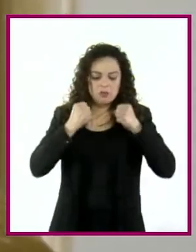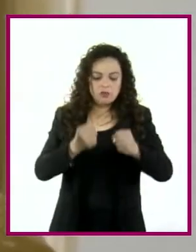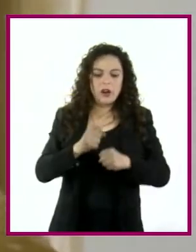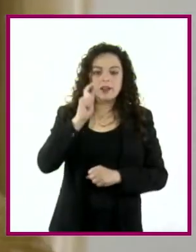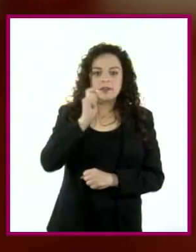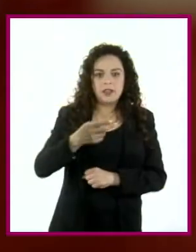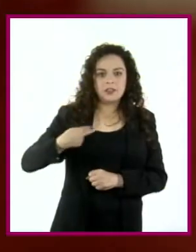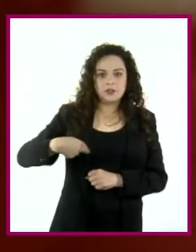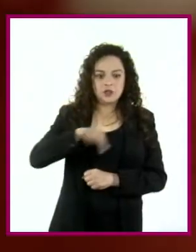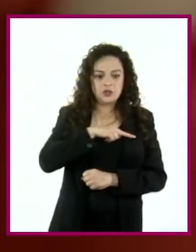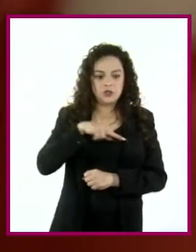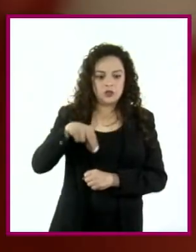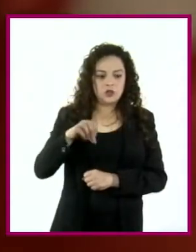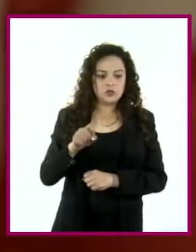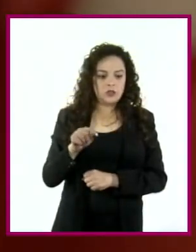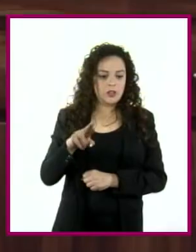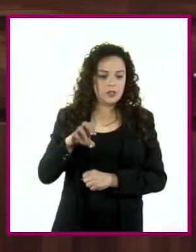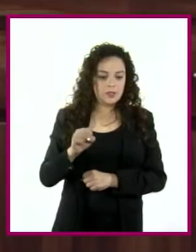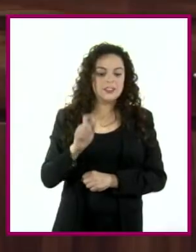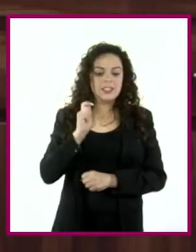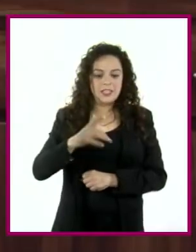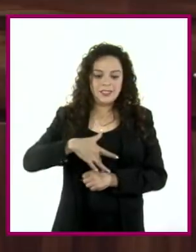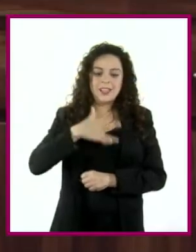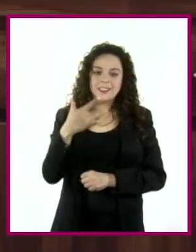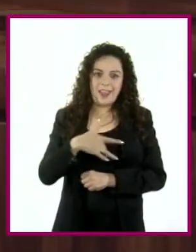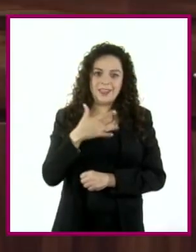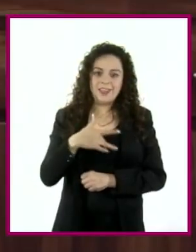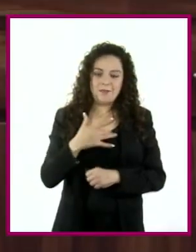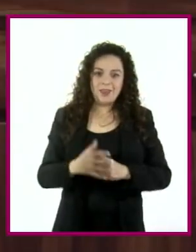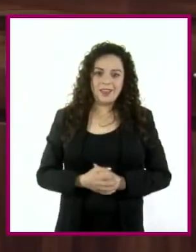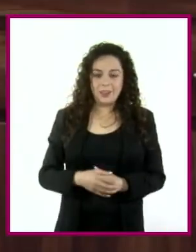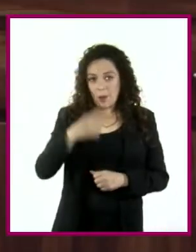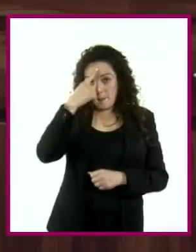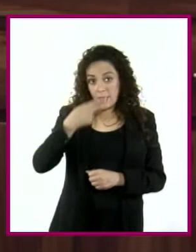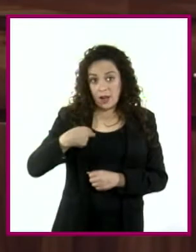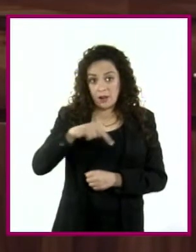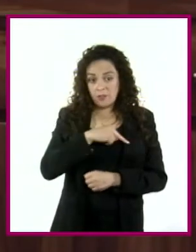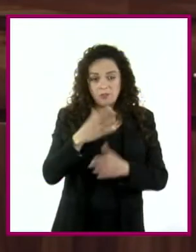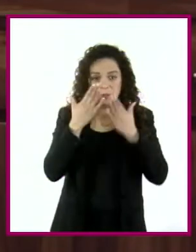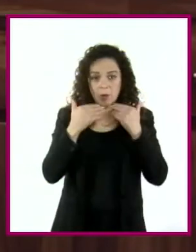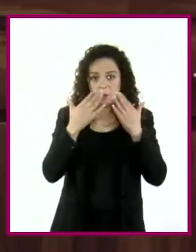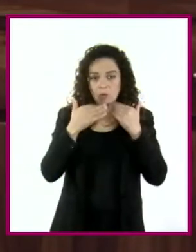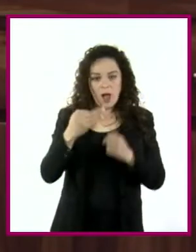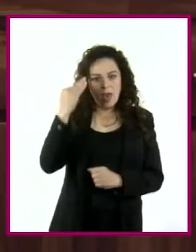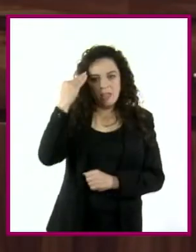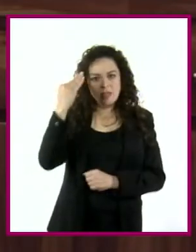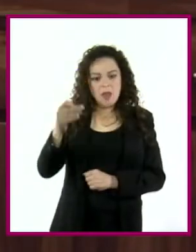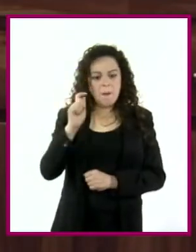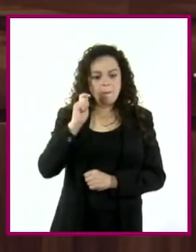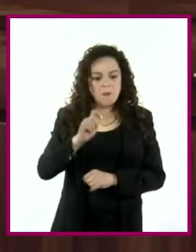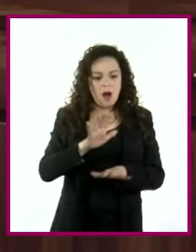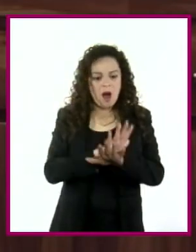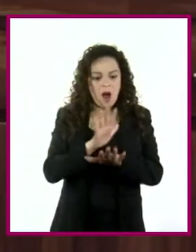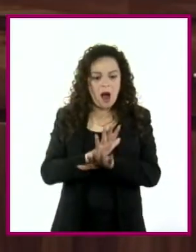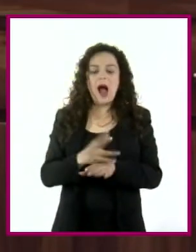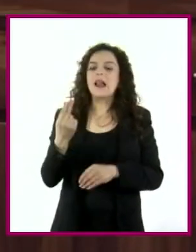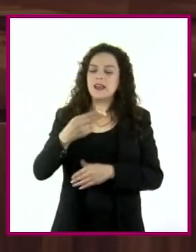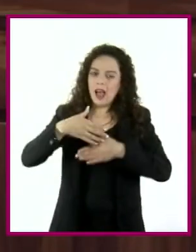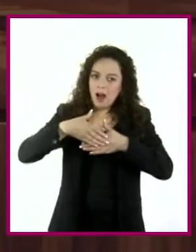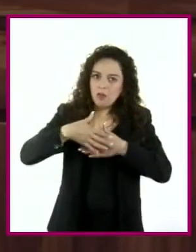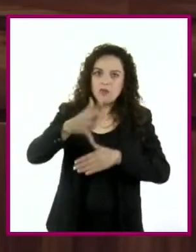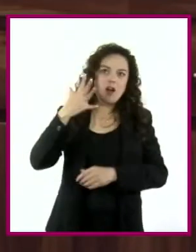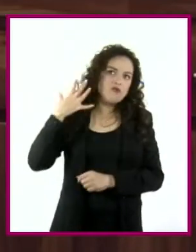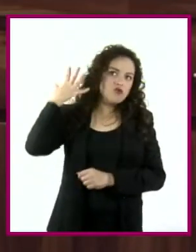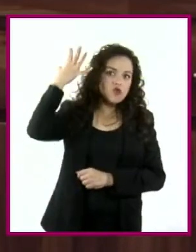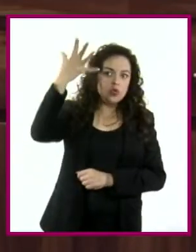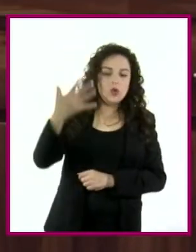y en nosotres, los sentimientos. Para nosotras no existe el tiempo progresista, lo que va hacia adelante. El futuro es